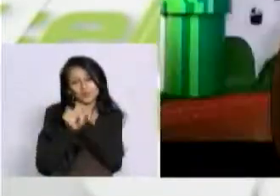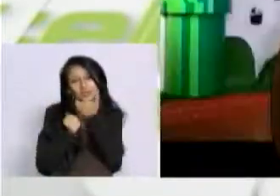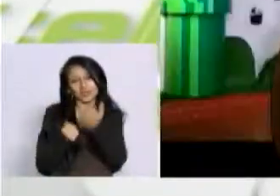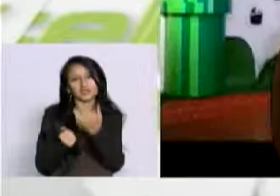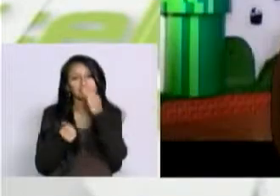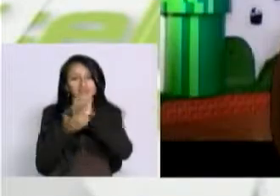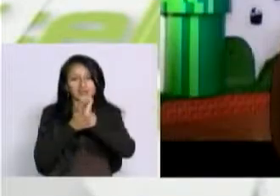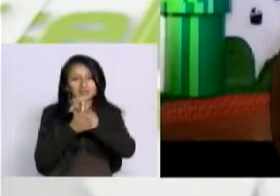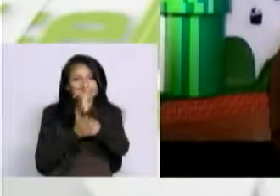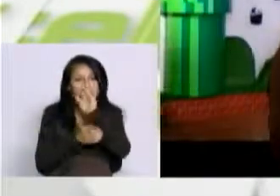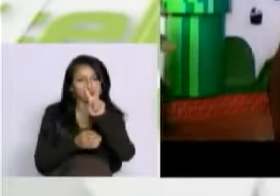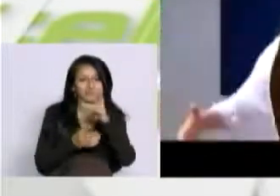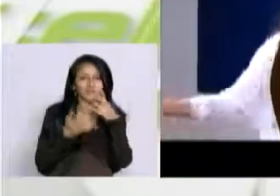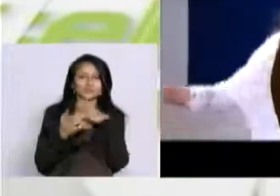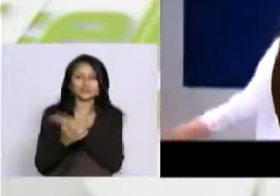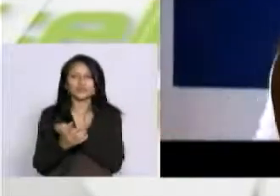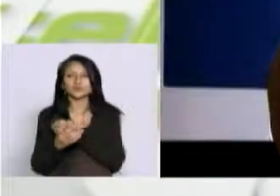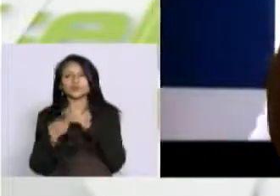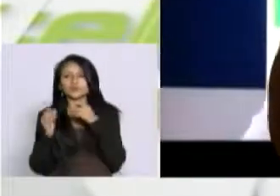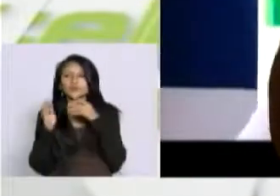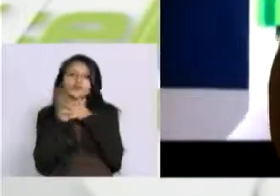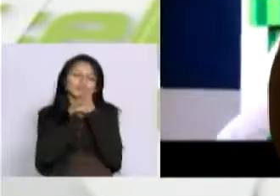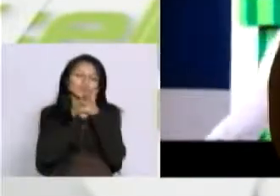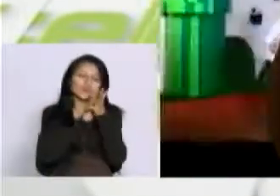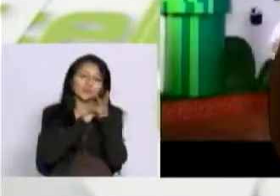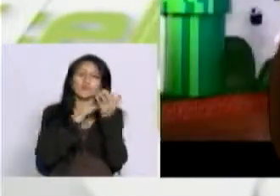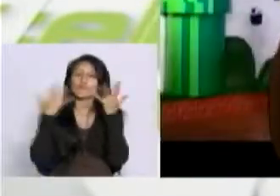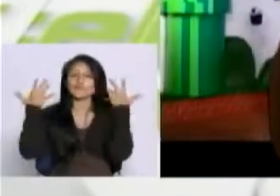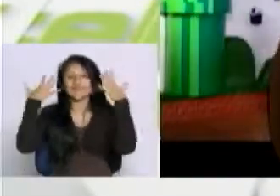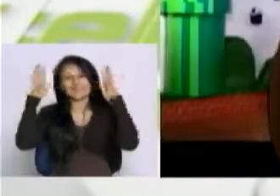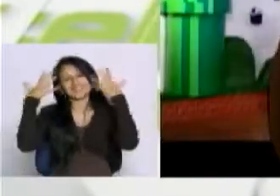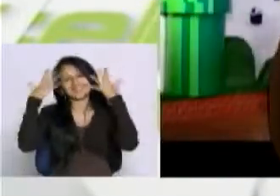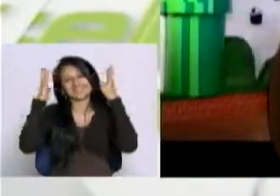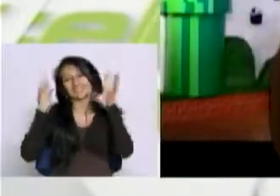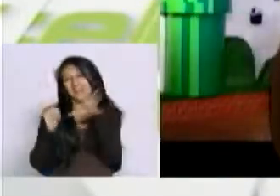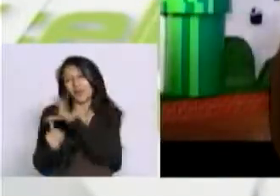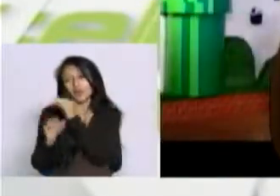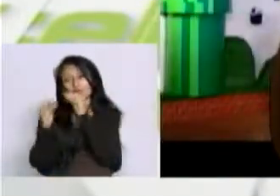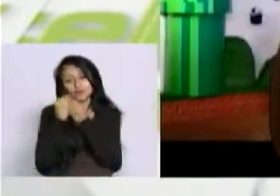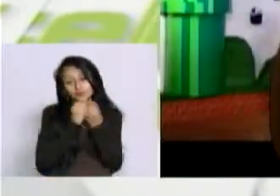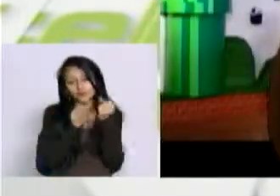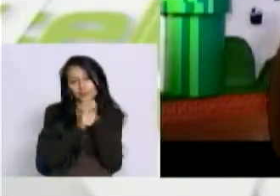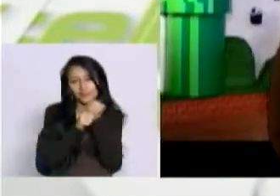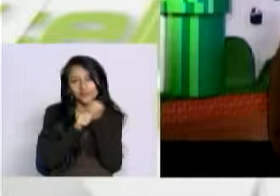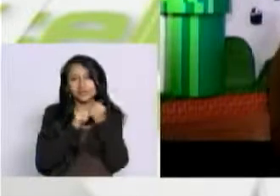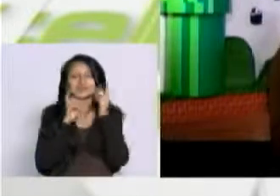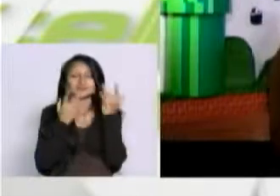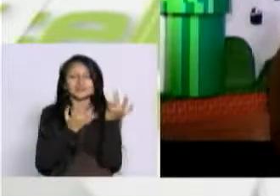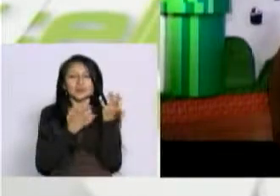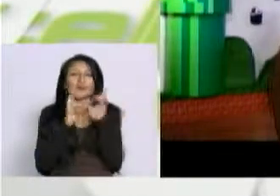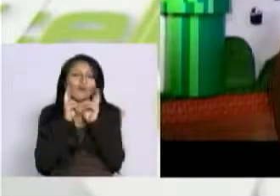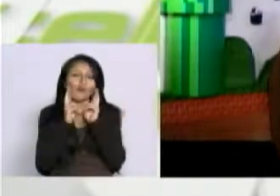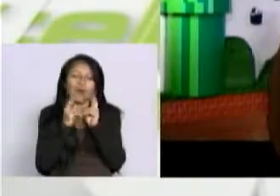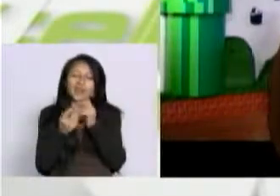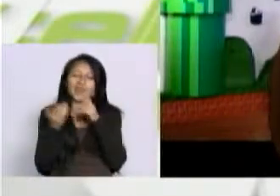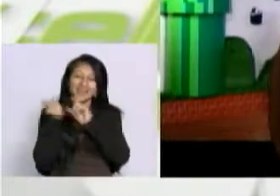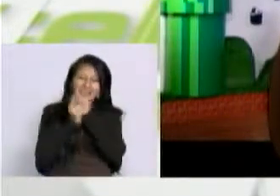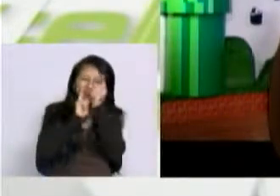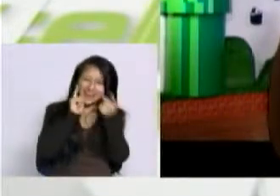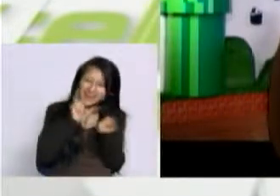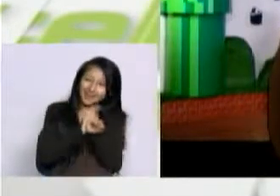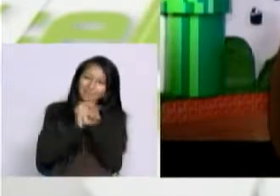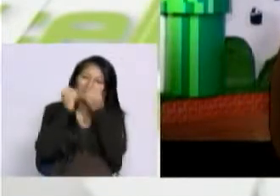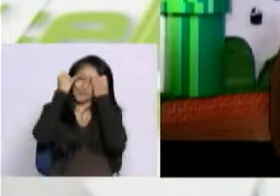Telecafé TV y pues hacemos extensiva una felicitación a todos sus compañeros. Esperamos pues que esta nueva ruta, o más bien este